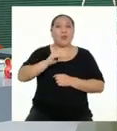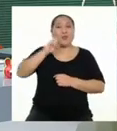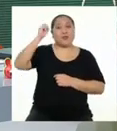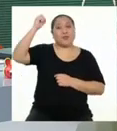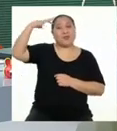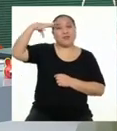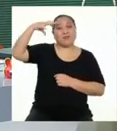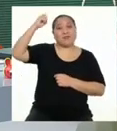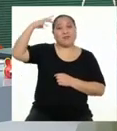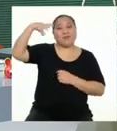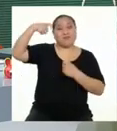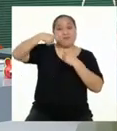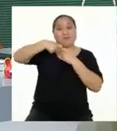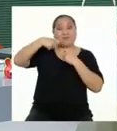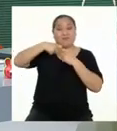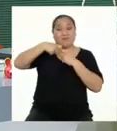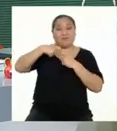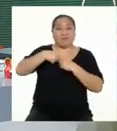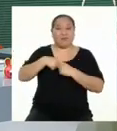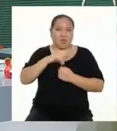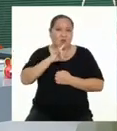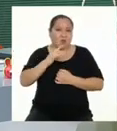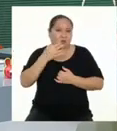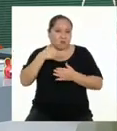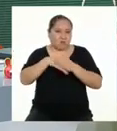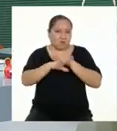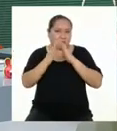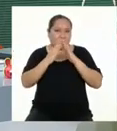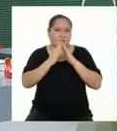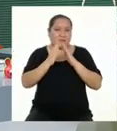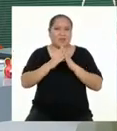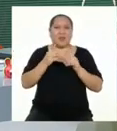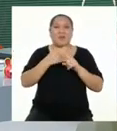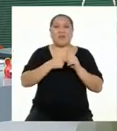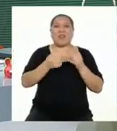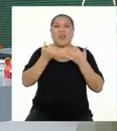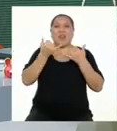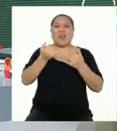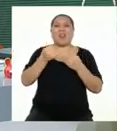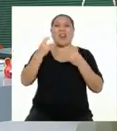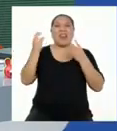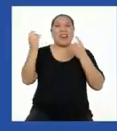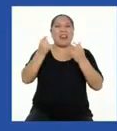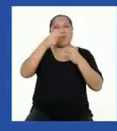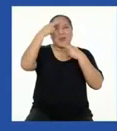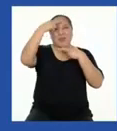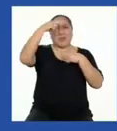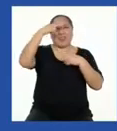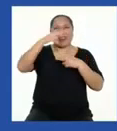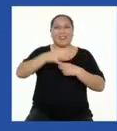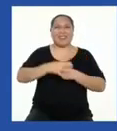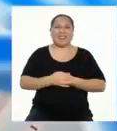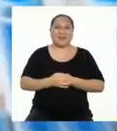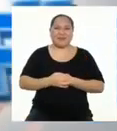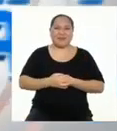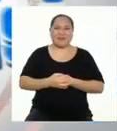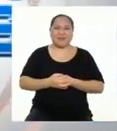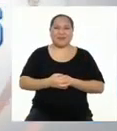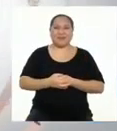que usamos en nuestros hogares. Pero antes vamos a nuestro Rappi Noticiero.